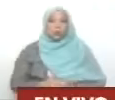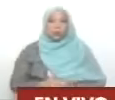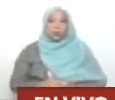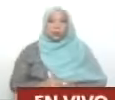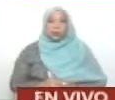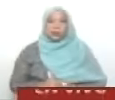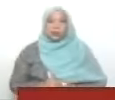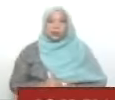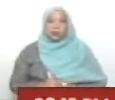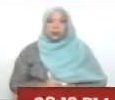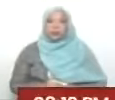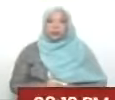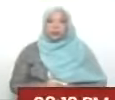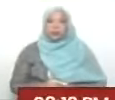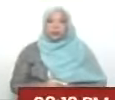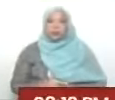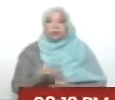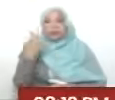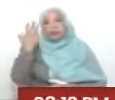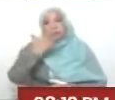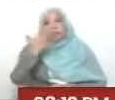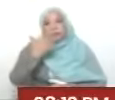Entonces